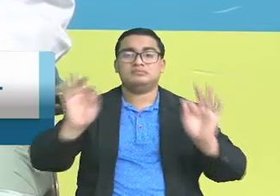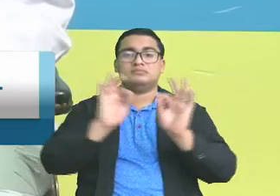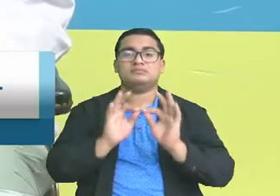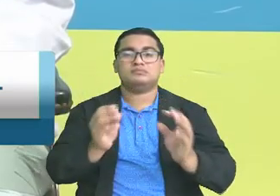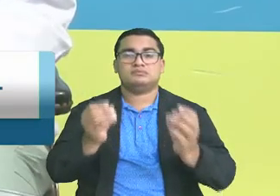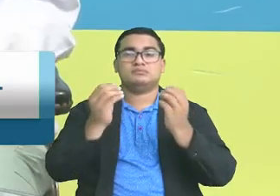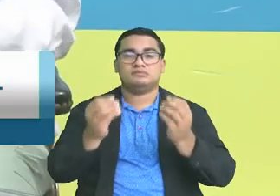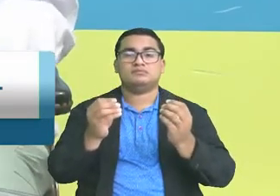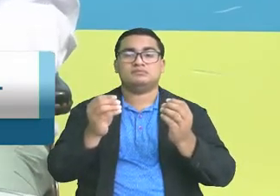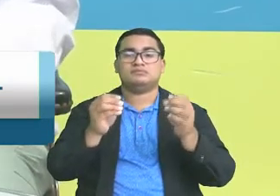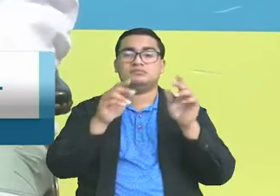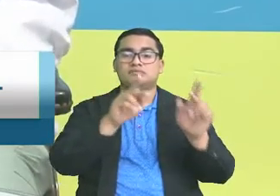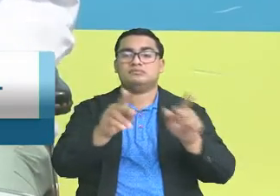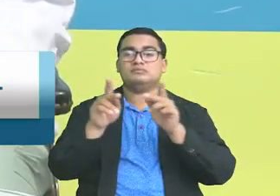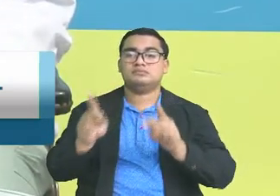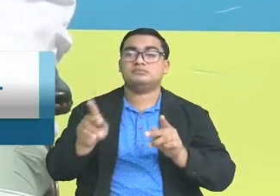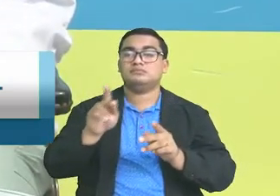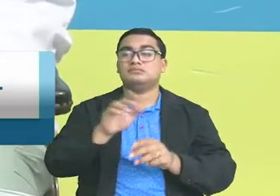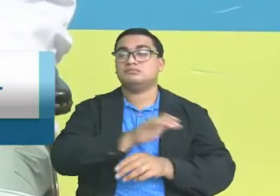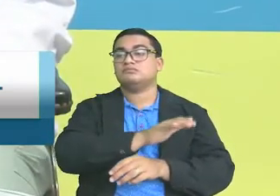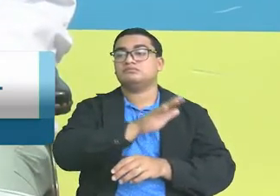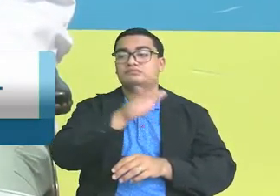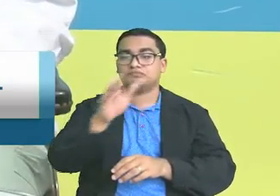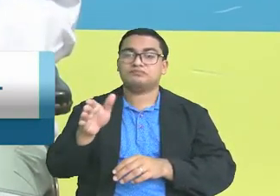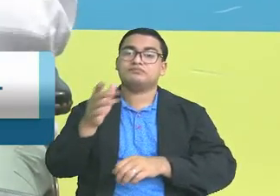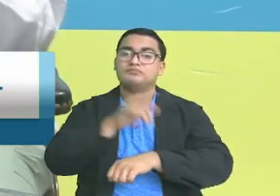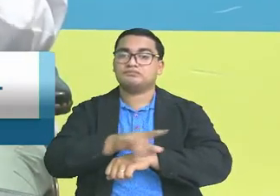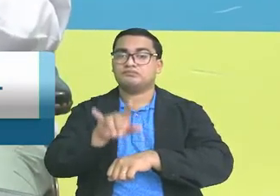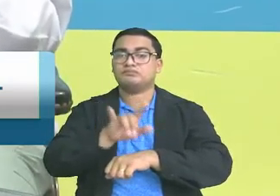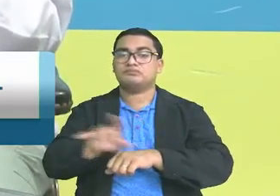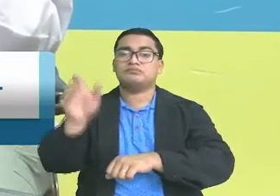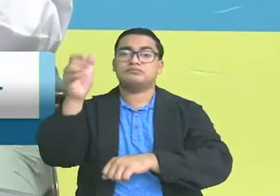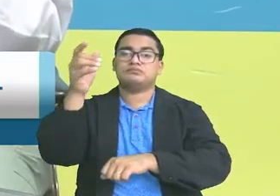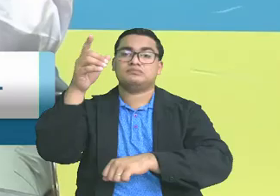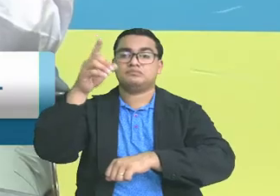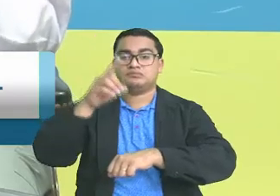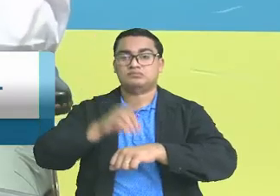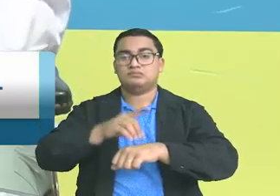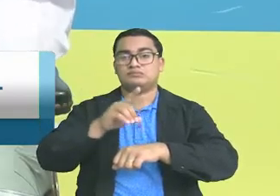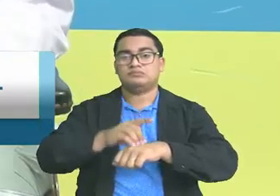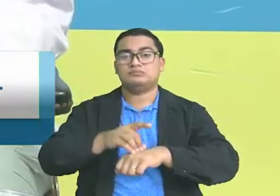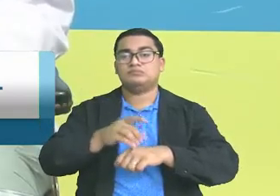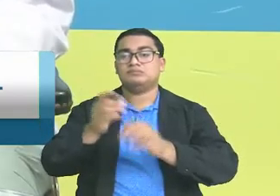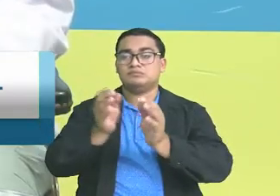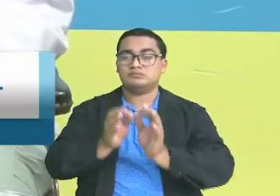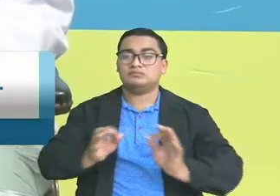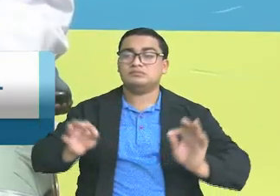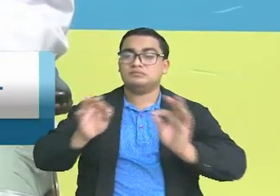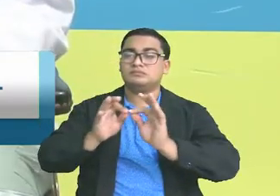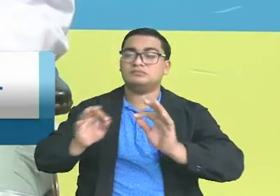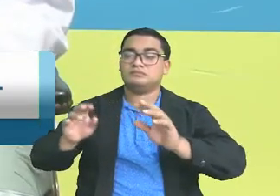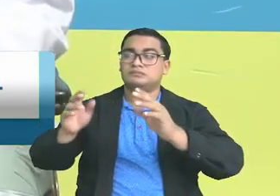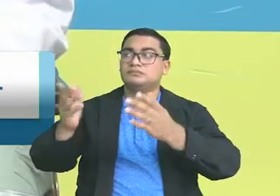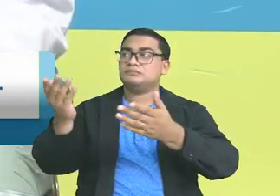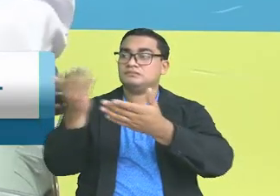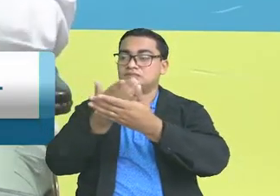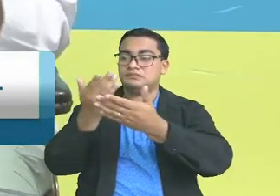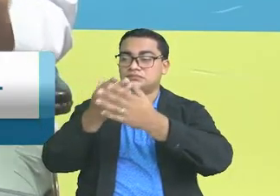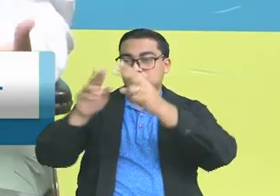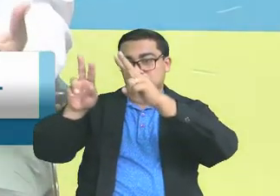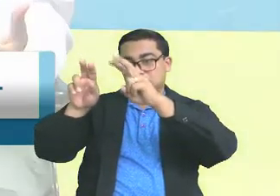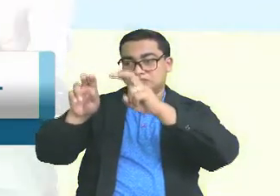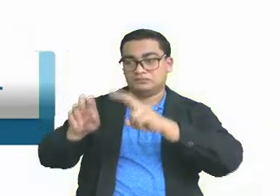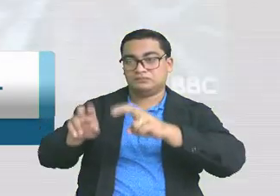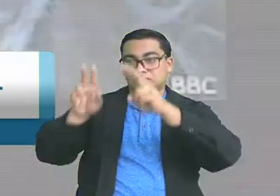paciente acude inmediatamente a una unidad de salud, porque hay que, por medio de un estudio tomográfico, distinguir si